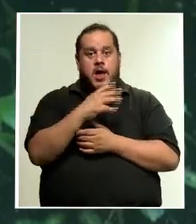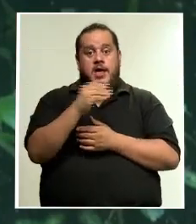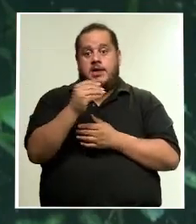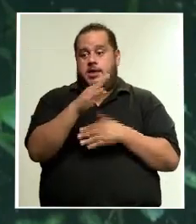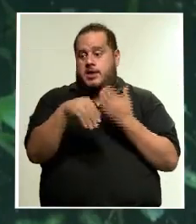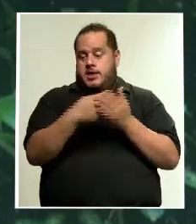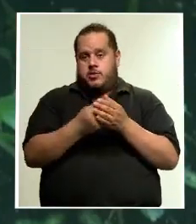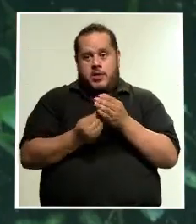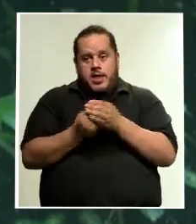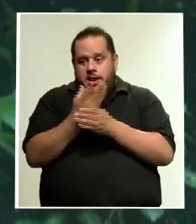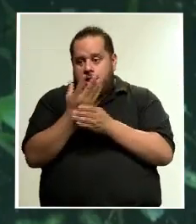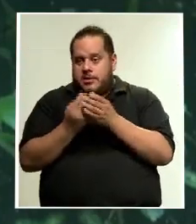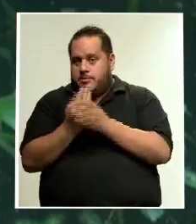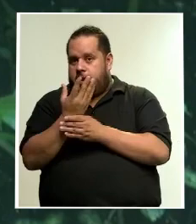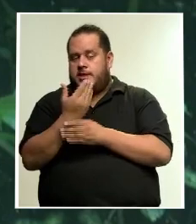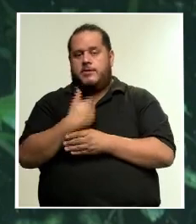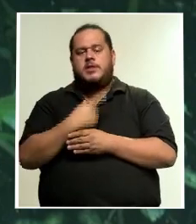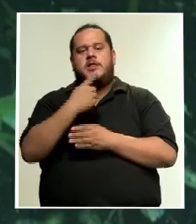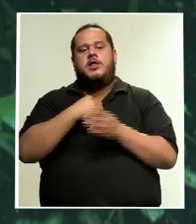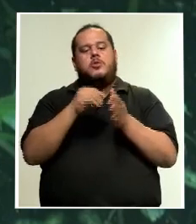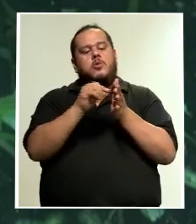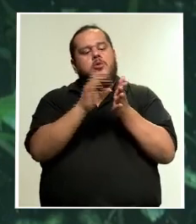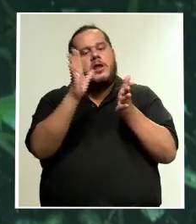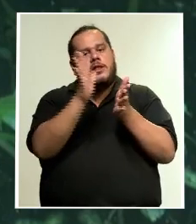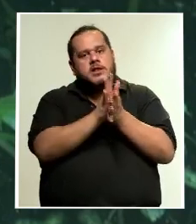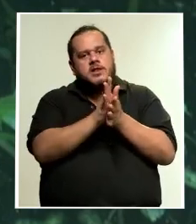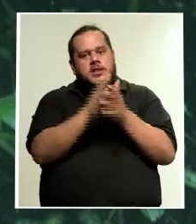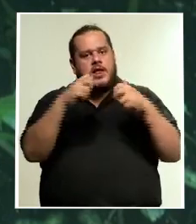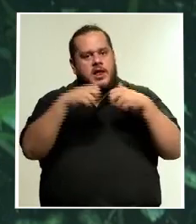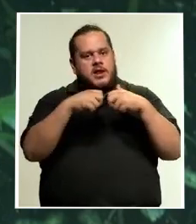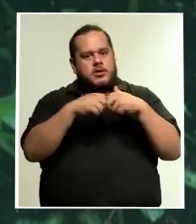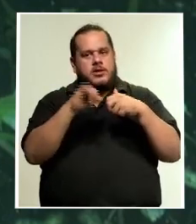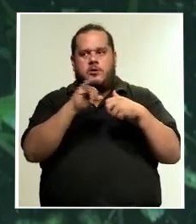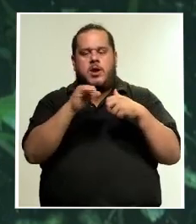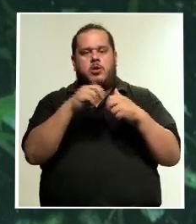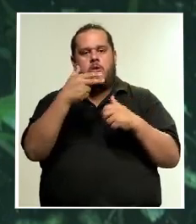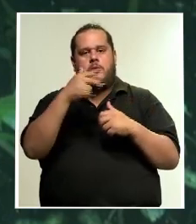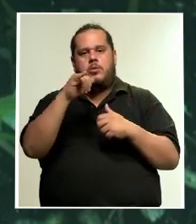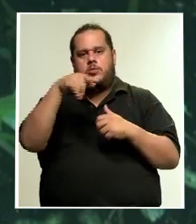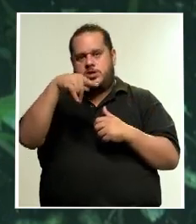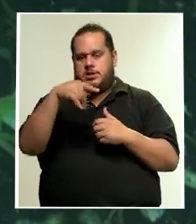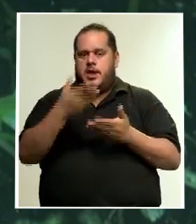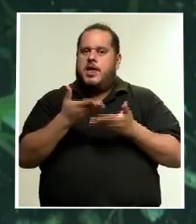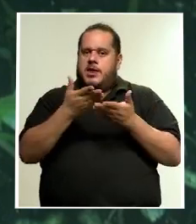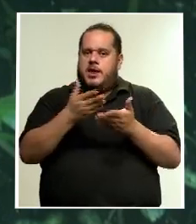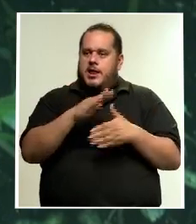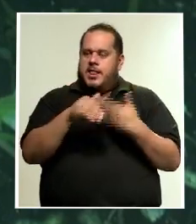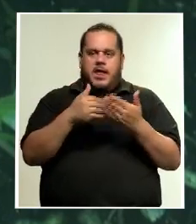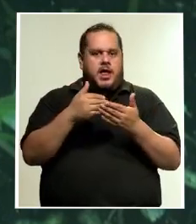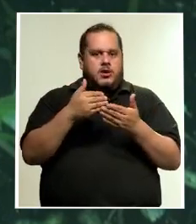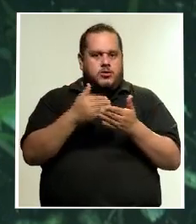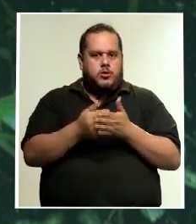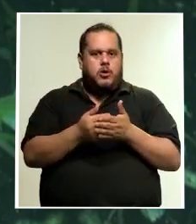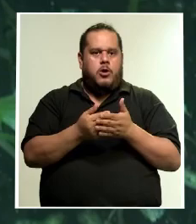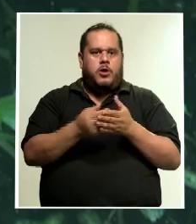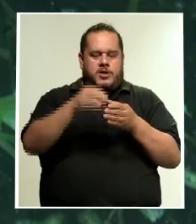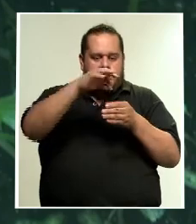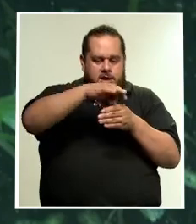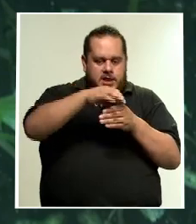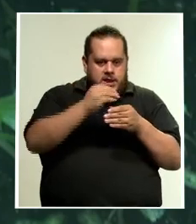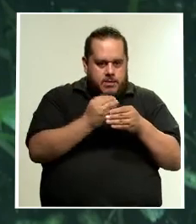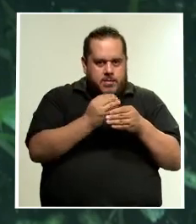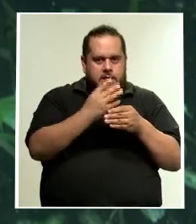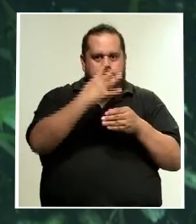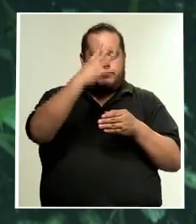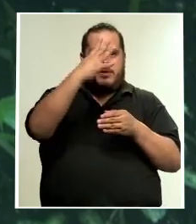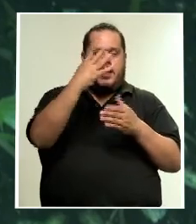plantas tendrían como una etiquetita que es electrónica, que es como un chip, que le da toda la trazabilidad desde que se siembra hasta que